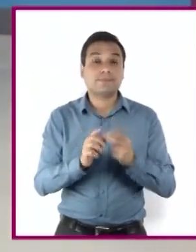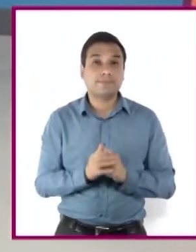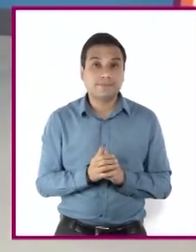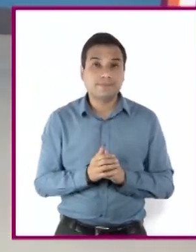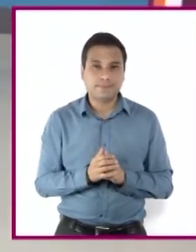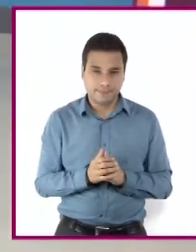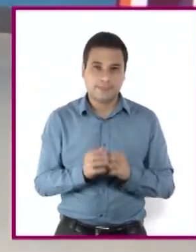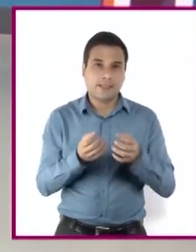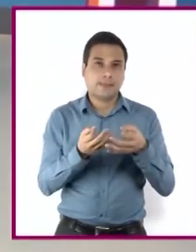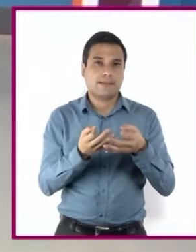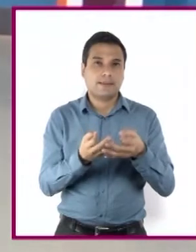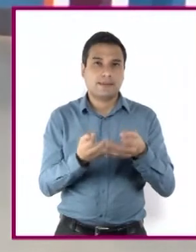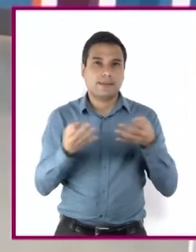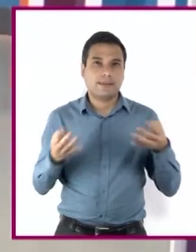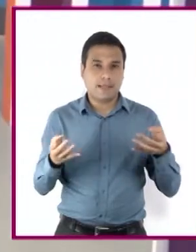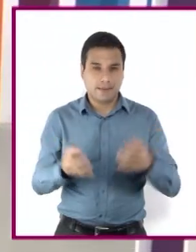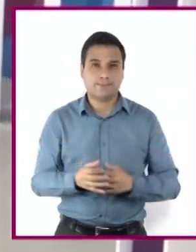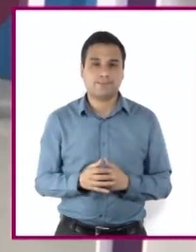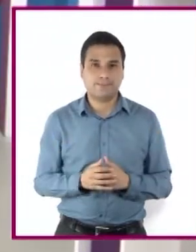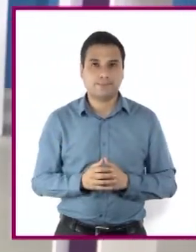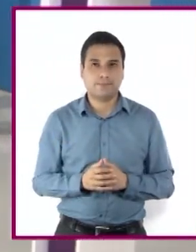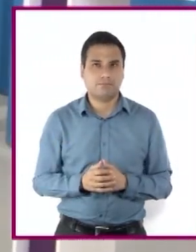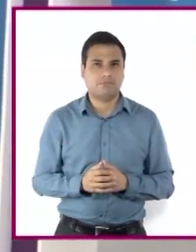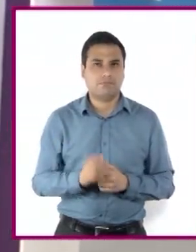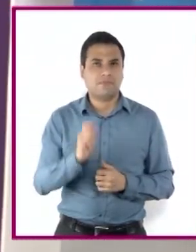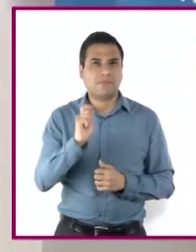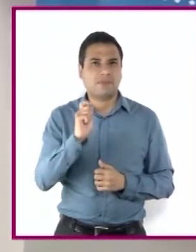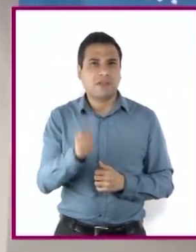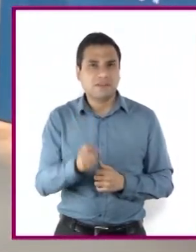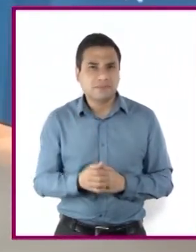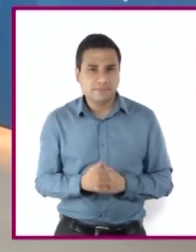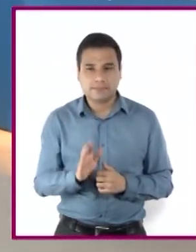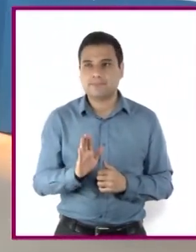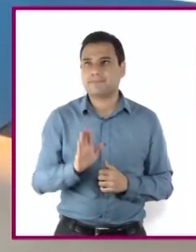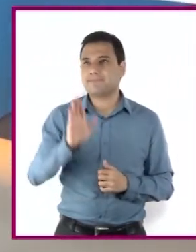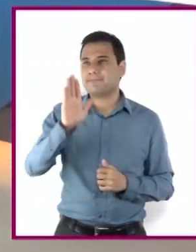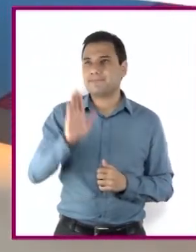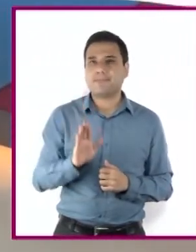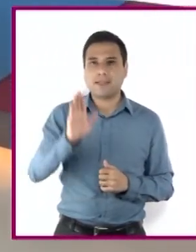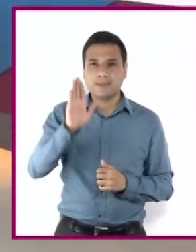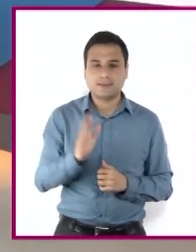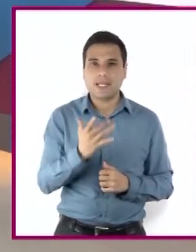tierra, el cual imaginaban como un gran lagarto o monstruo de la